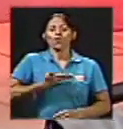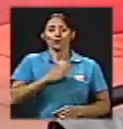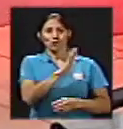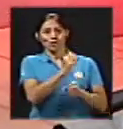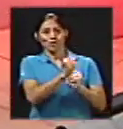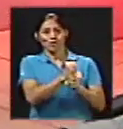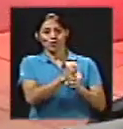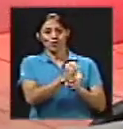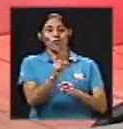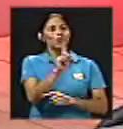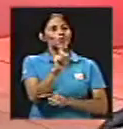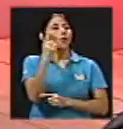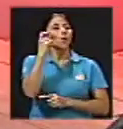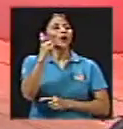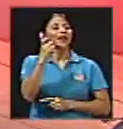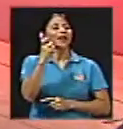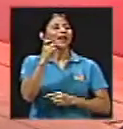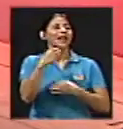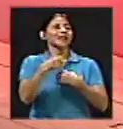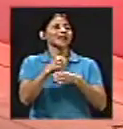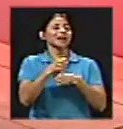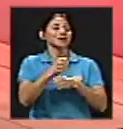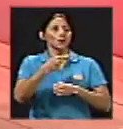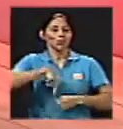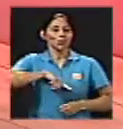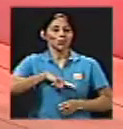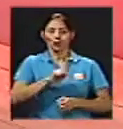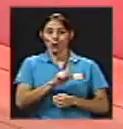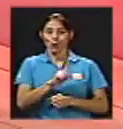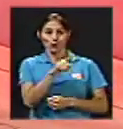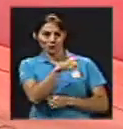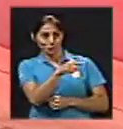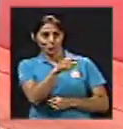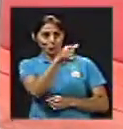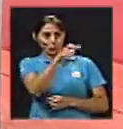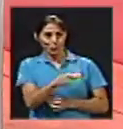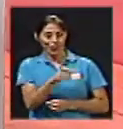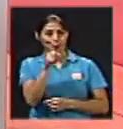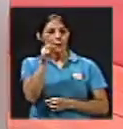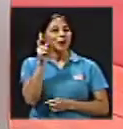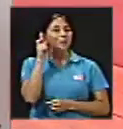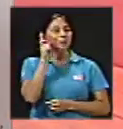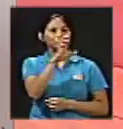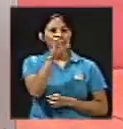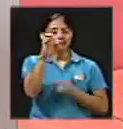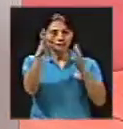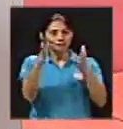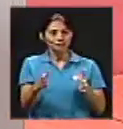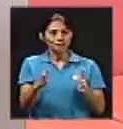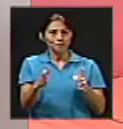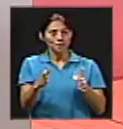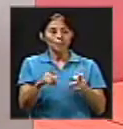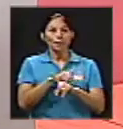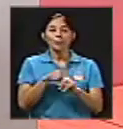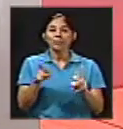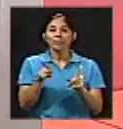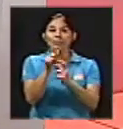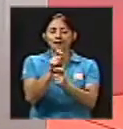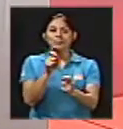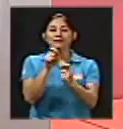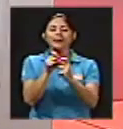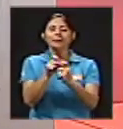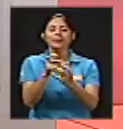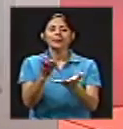no porque las hayamos hecho nosotros, sino porque una costarricense como que es usted lo ha hecho, y me refiero en específico en la dirección del área